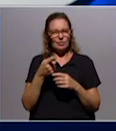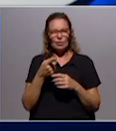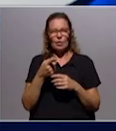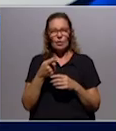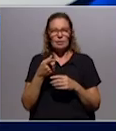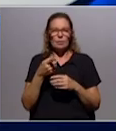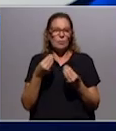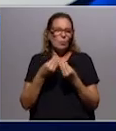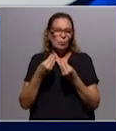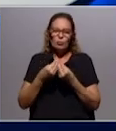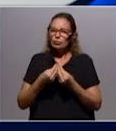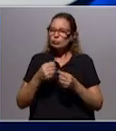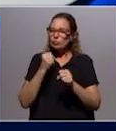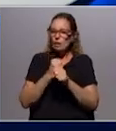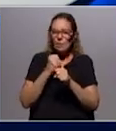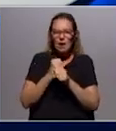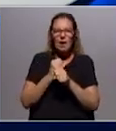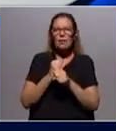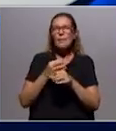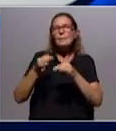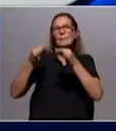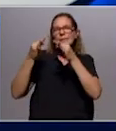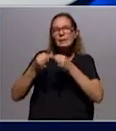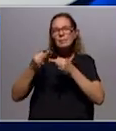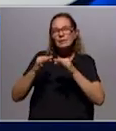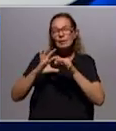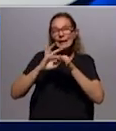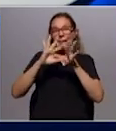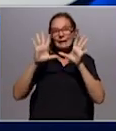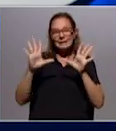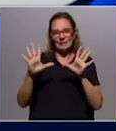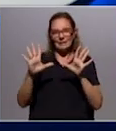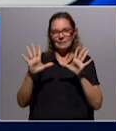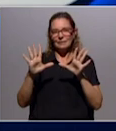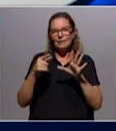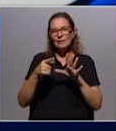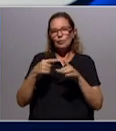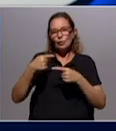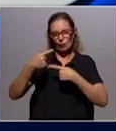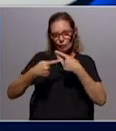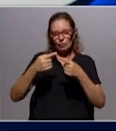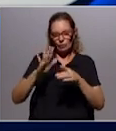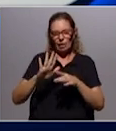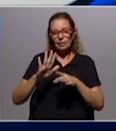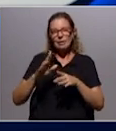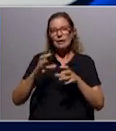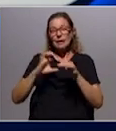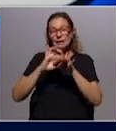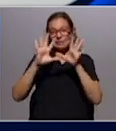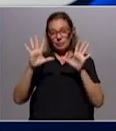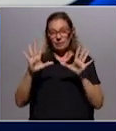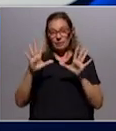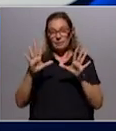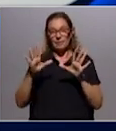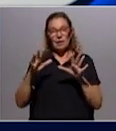implica un montón de trabajo pero especialmente esto de la transparencia y tiene que ver con lo que viene a continuación la transparencia está dada en esto en